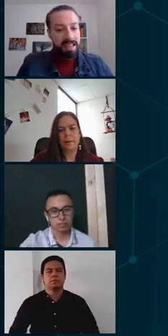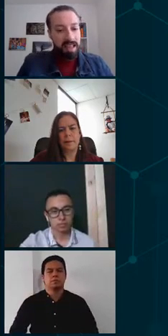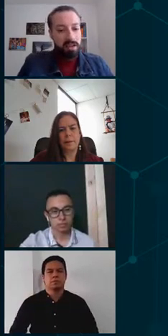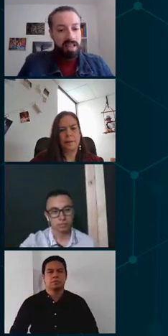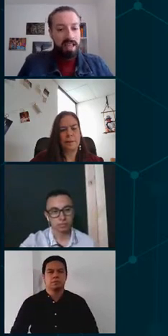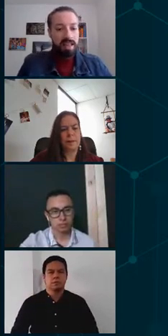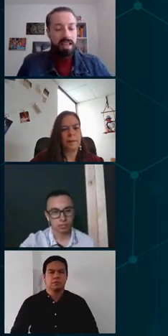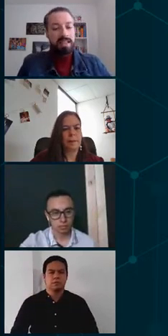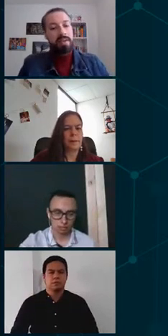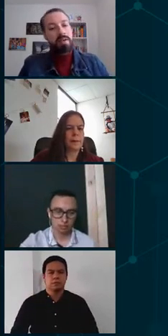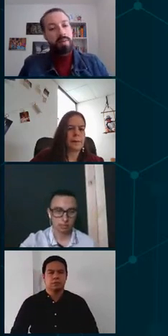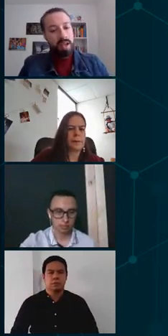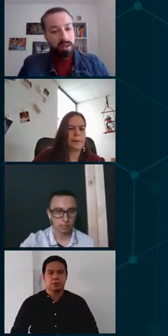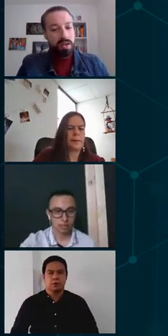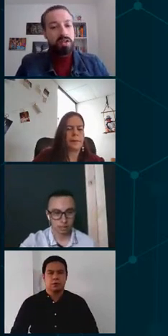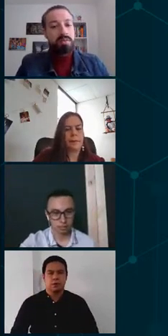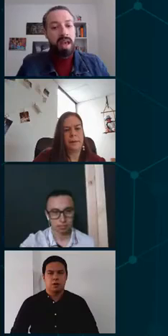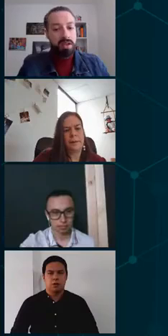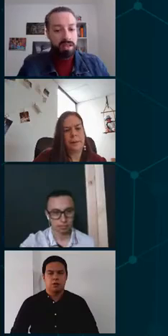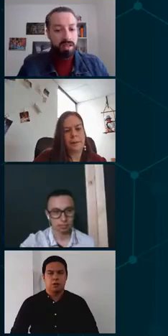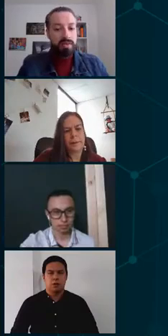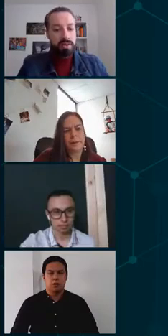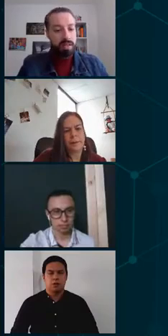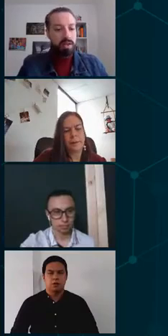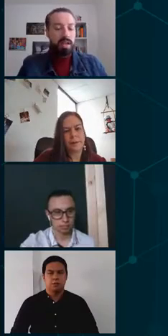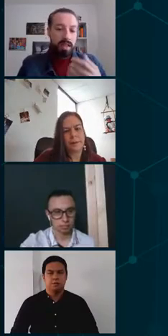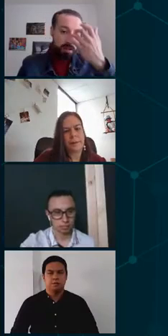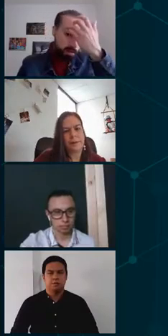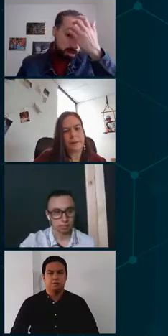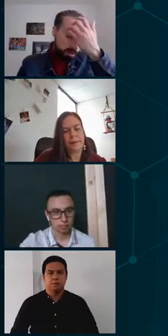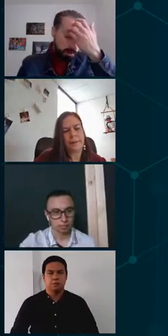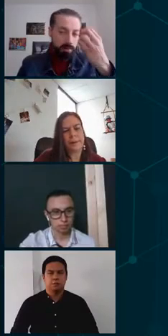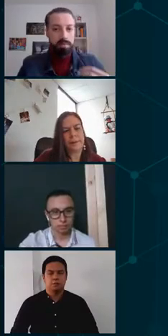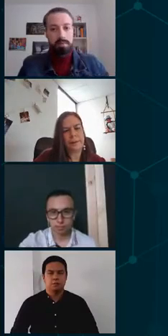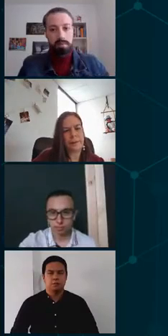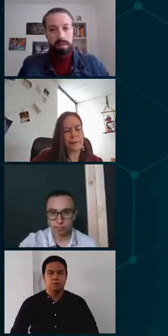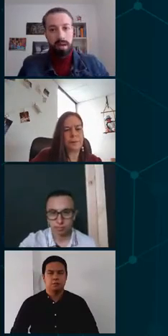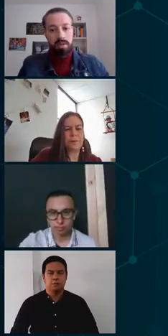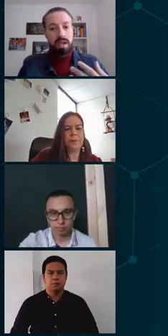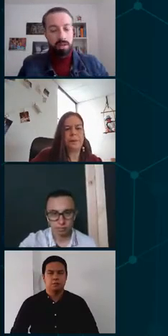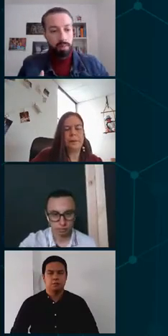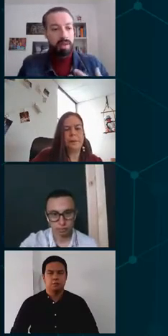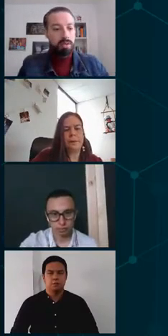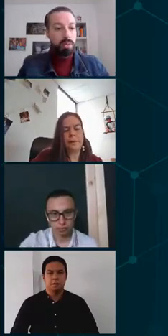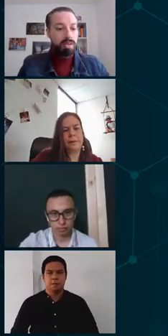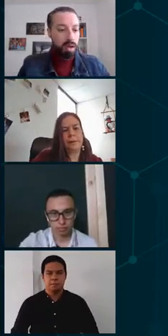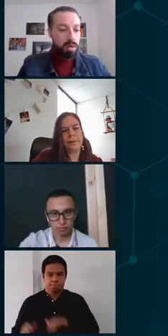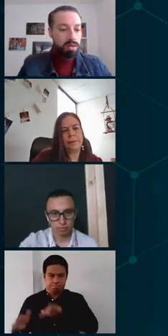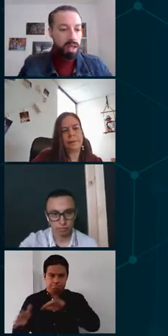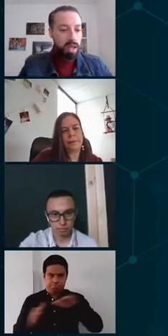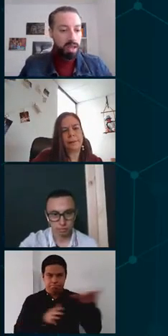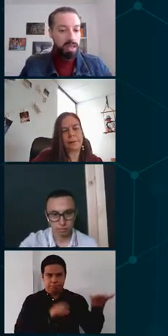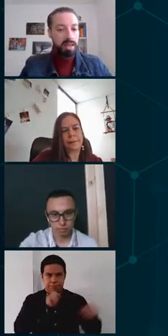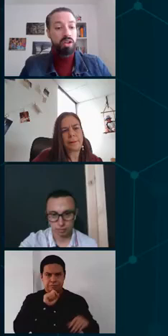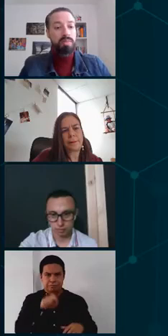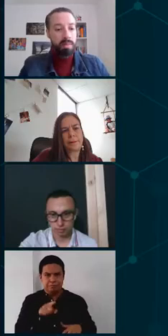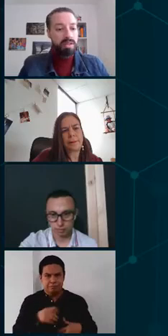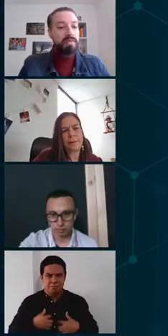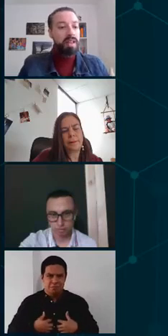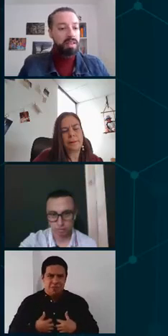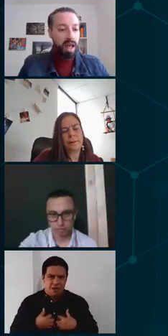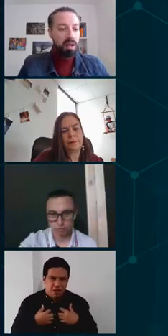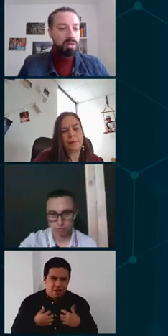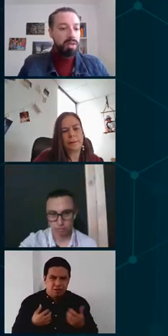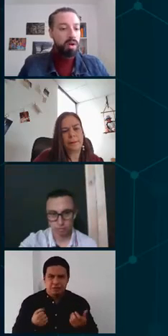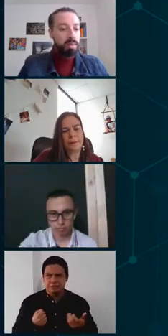La Sí, siguiente, lo sí. siguiente es hablar un poquito de esos miedos y esas frustraciones y esos, digamos que tropiezos o obstáculos que nos